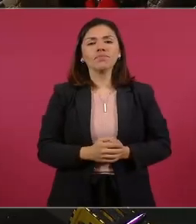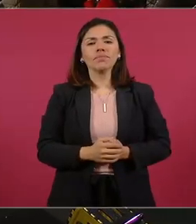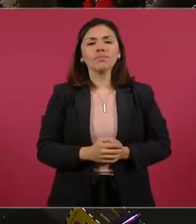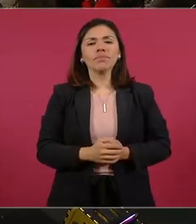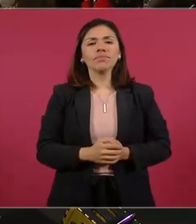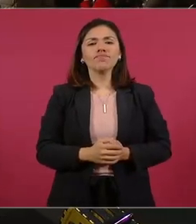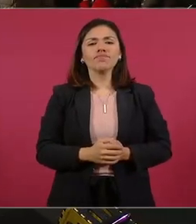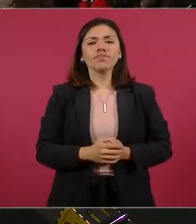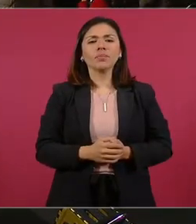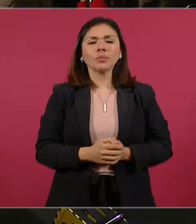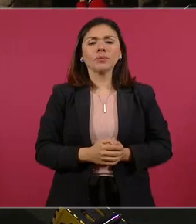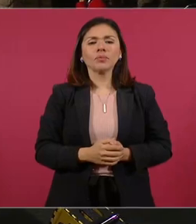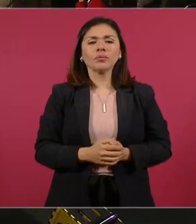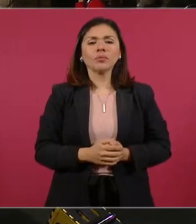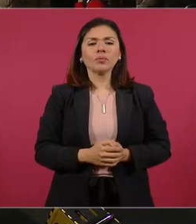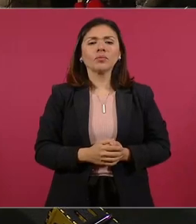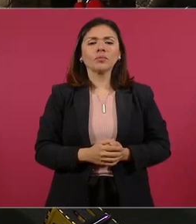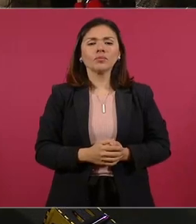de las